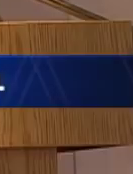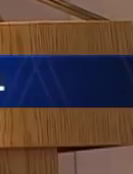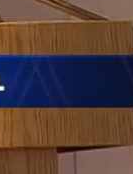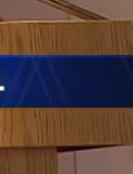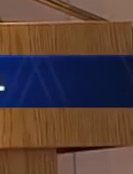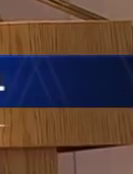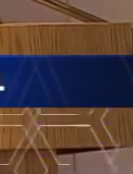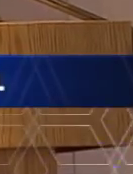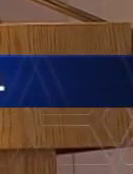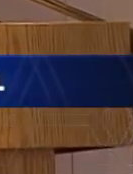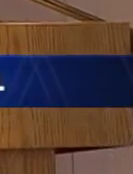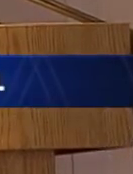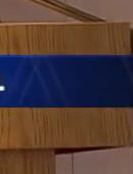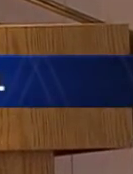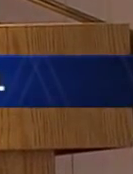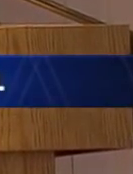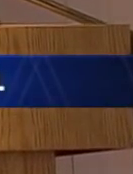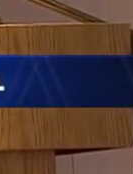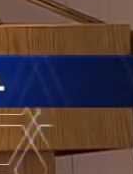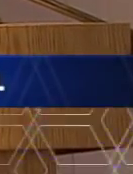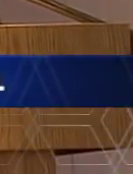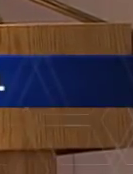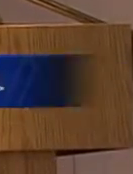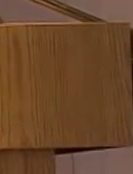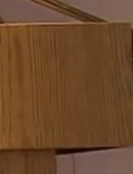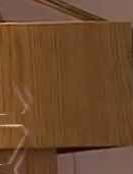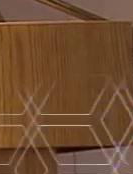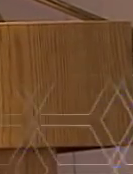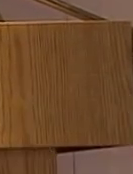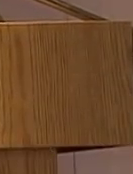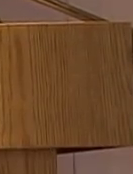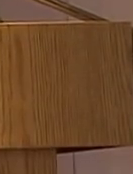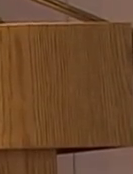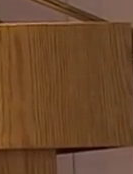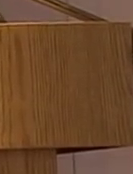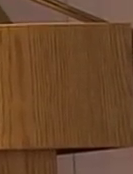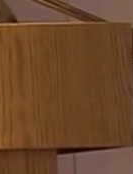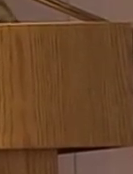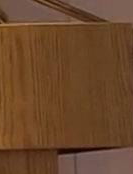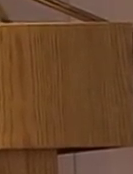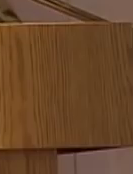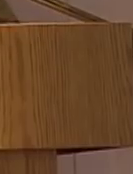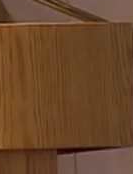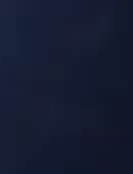Planificación. Ejecutivo pondrá en marcha plan de abastecimiento de materia prima.